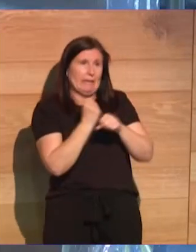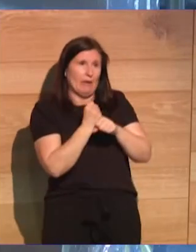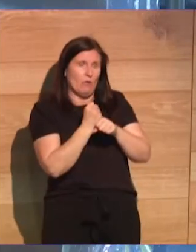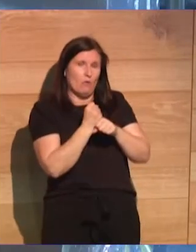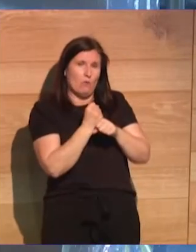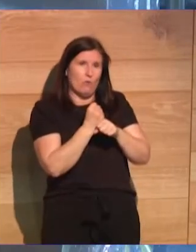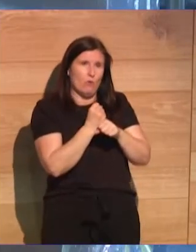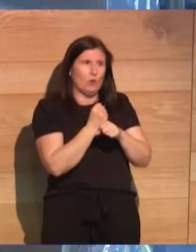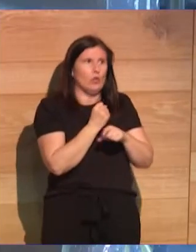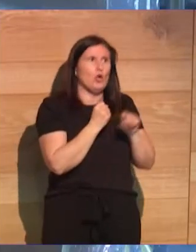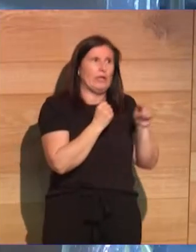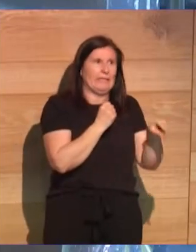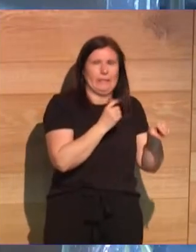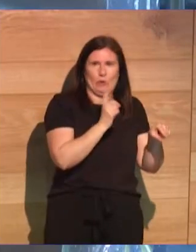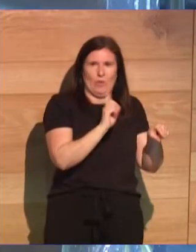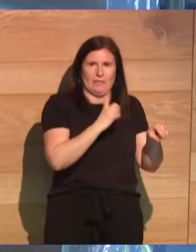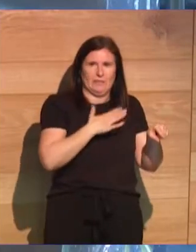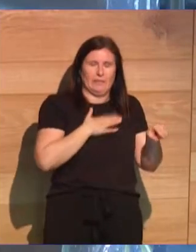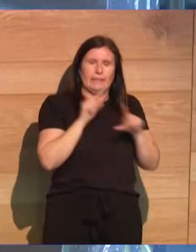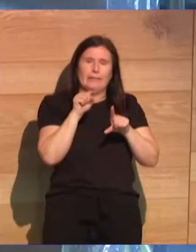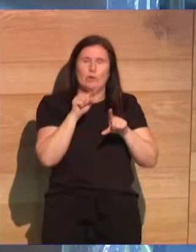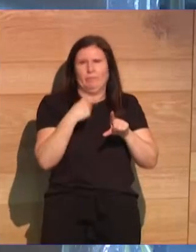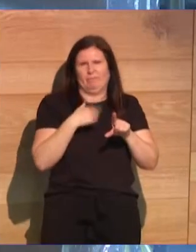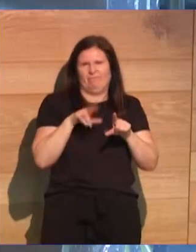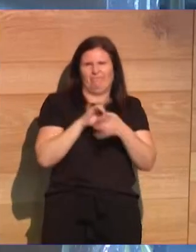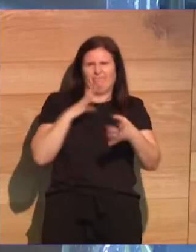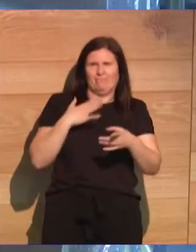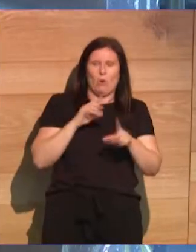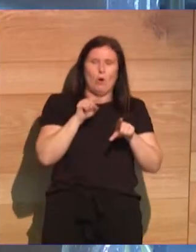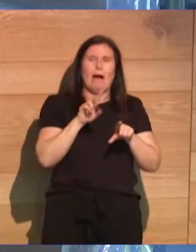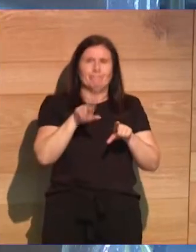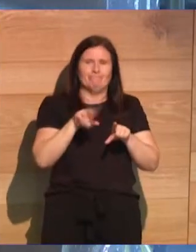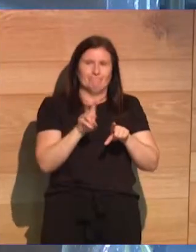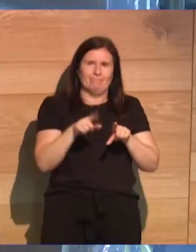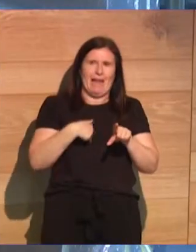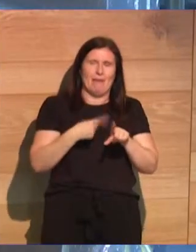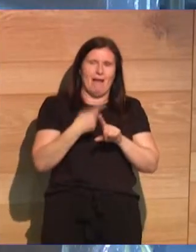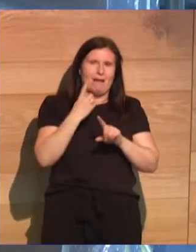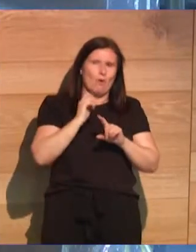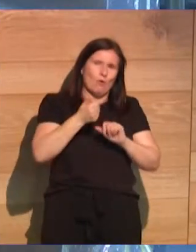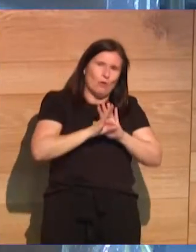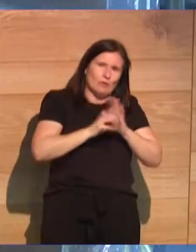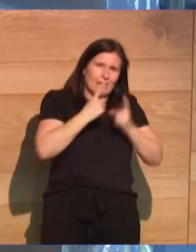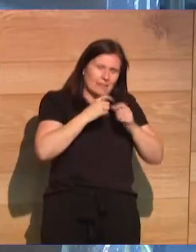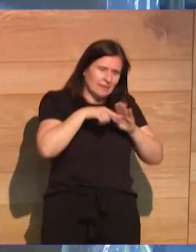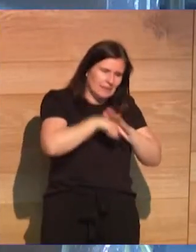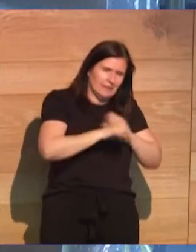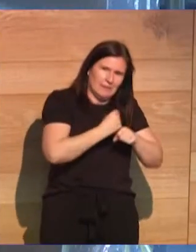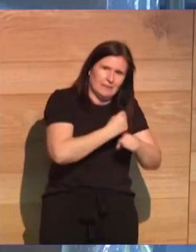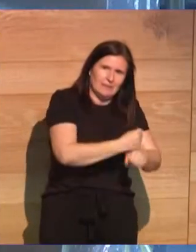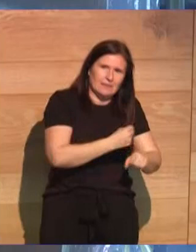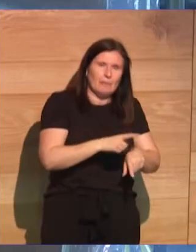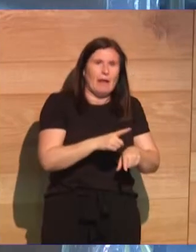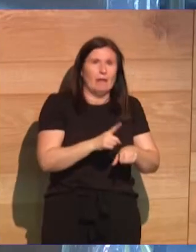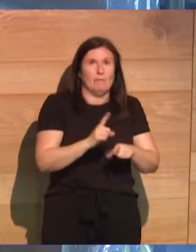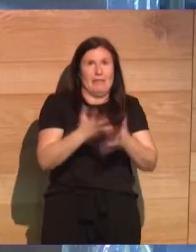que es de tu cosecha y cómo tienes que aprovecharlo como una ventaja, no como una desventaja que te haga más tonto. O sea, es esa ventaja que